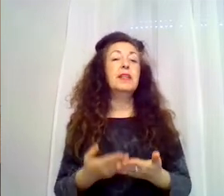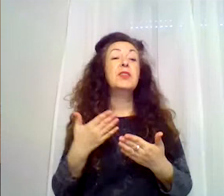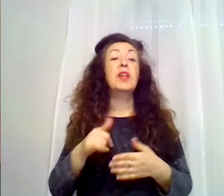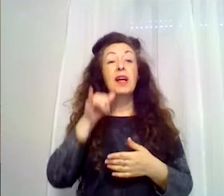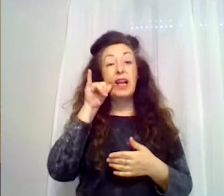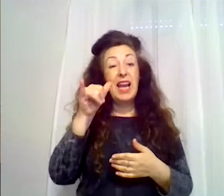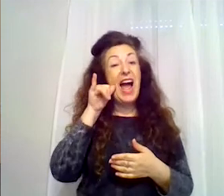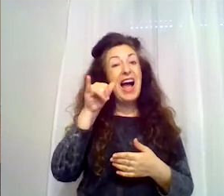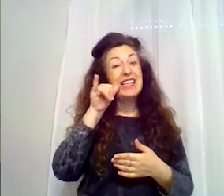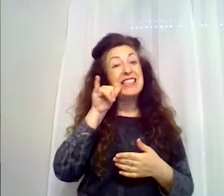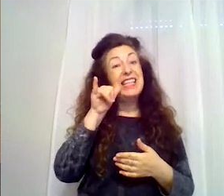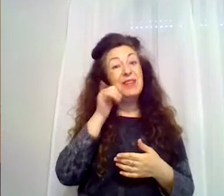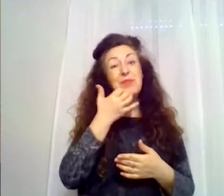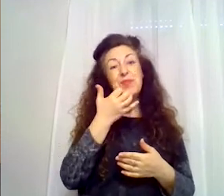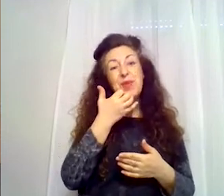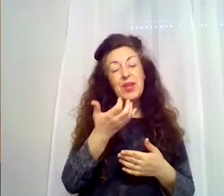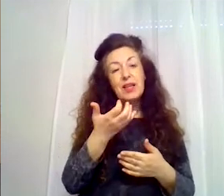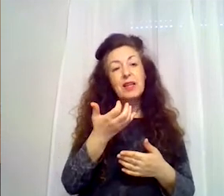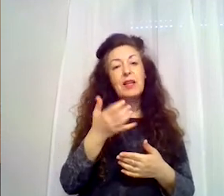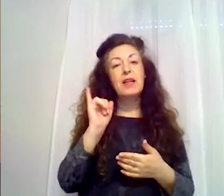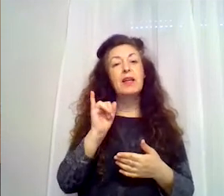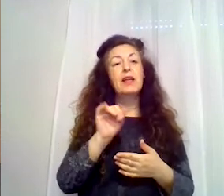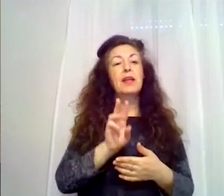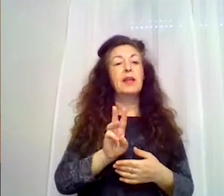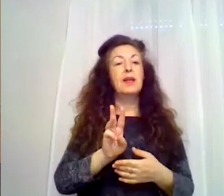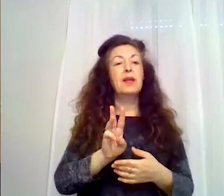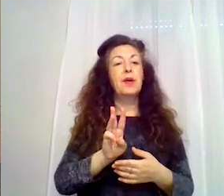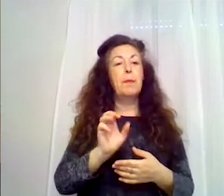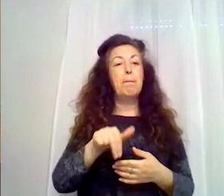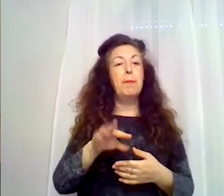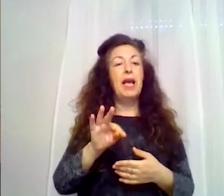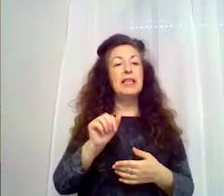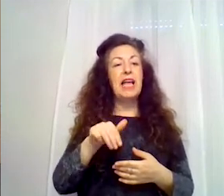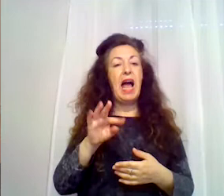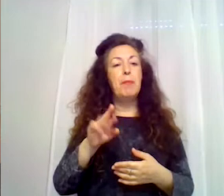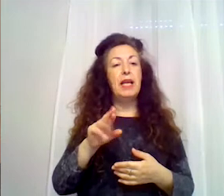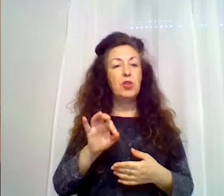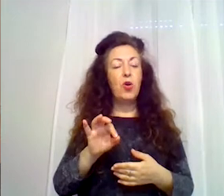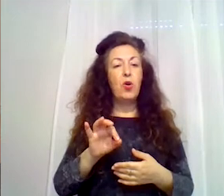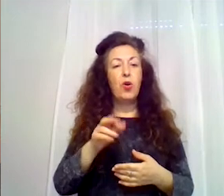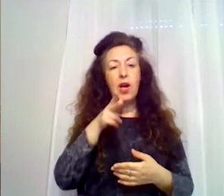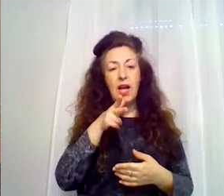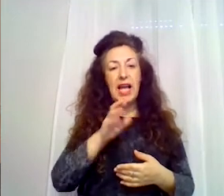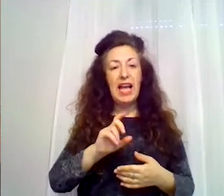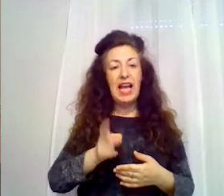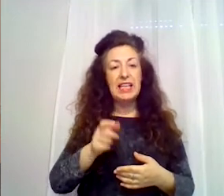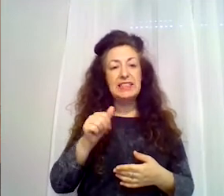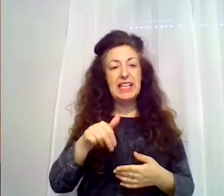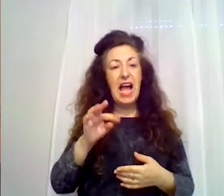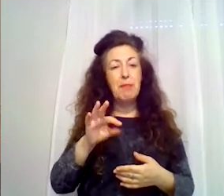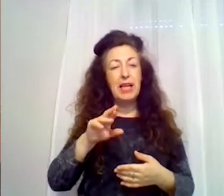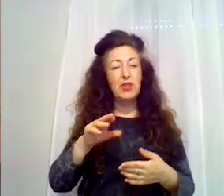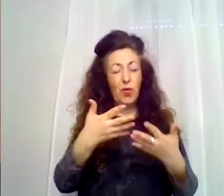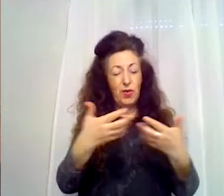es un gran creador, es un estudiante, es un hombre culto, tiene